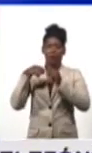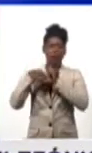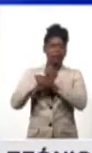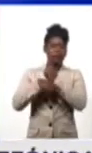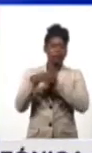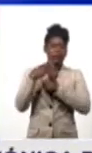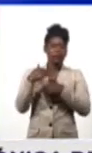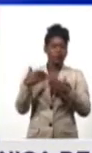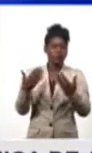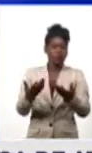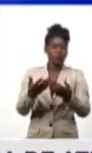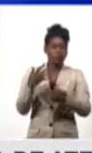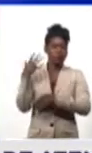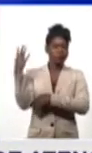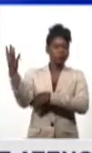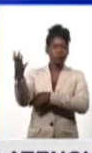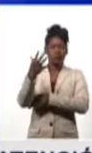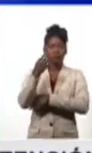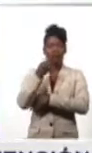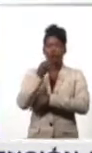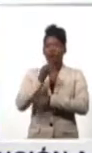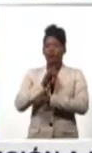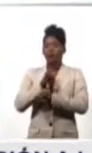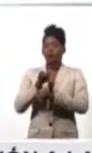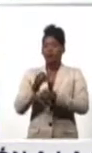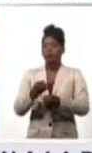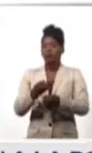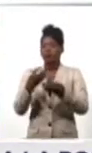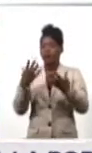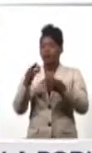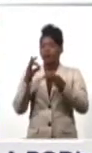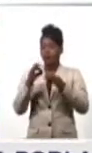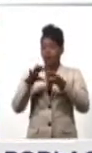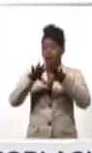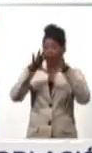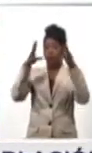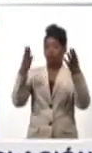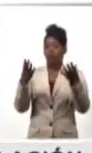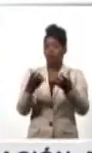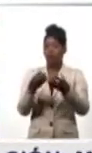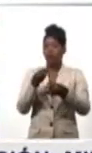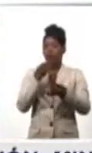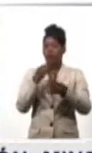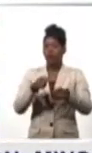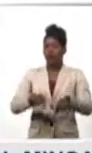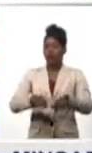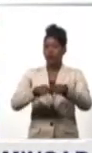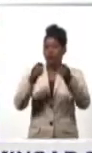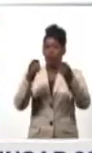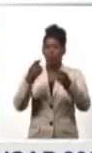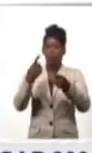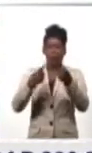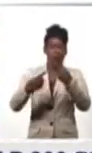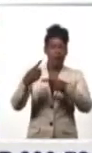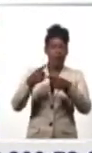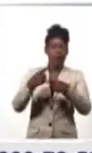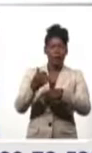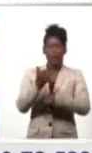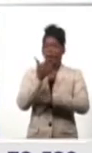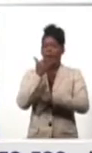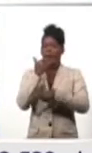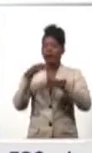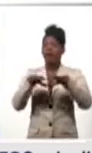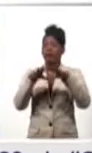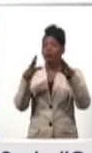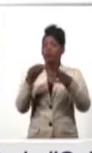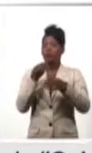puede impactar también en la vida del planeta. La capacidad destructiva de eventos hidrometeorológicos puede manifestarse